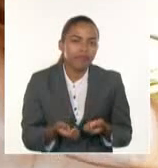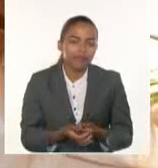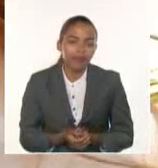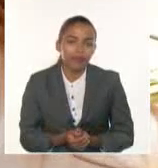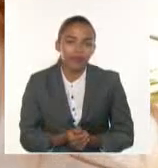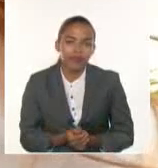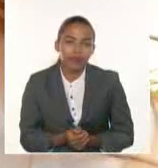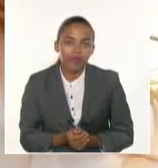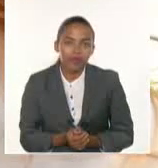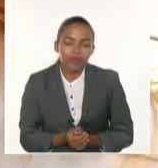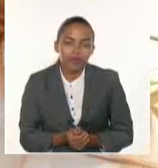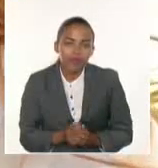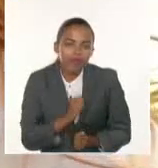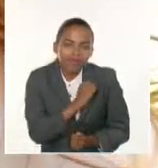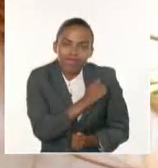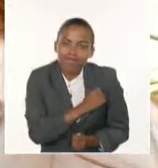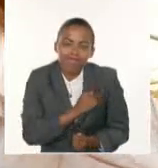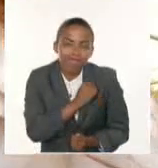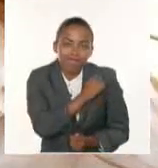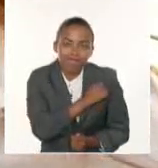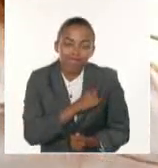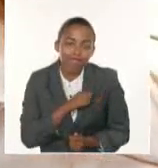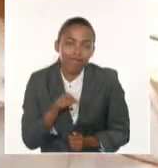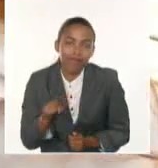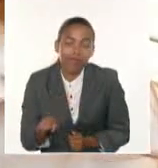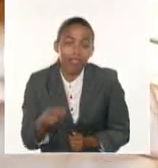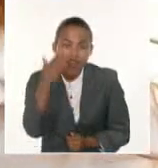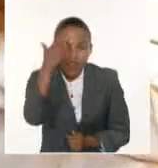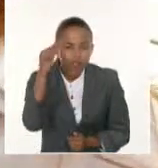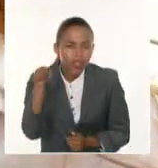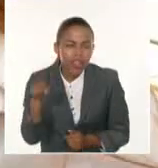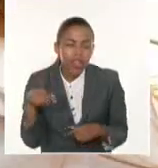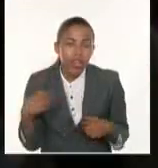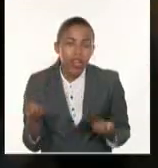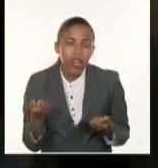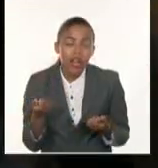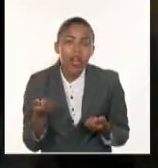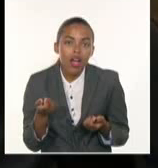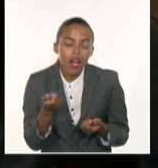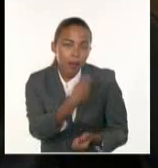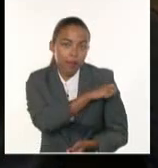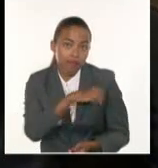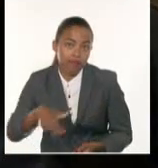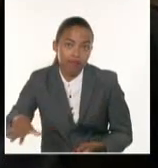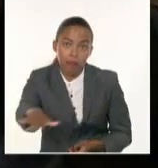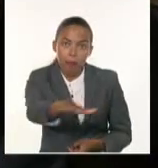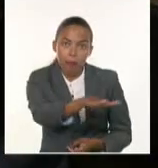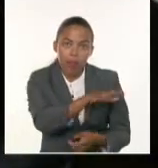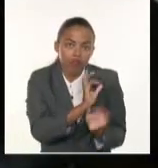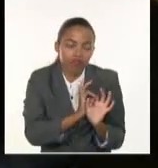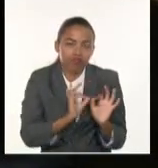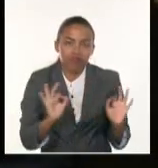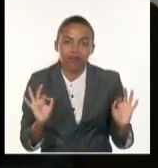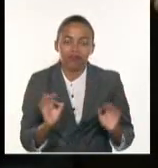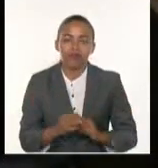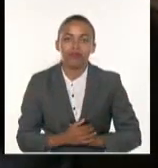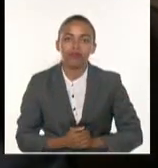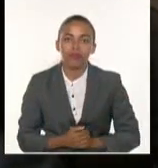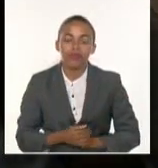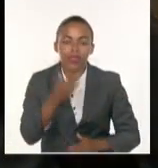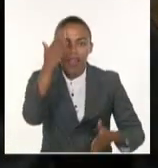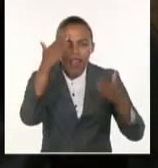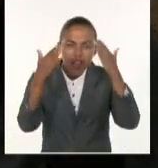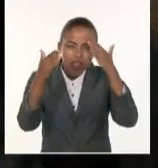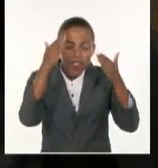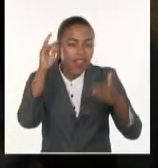en afecto hacia él, porque gracias a él tenemos un país hermoso. Le agradecería por todos los conocimientos que nos ha dejado,